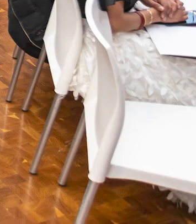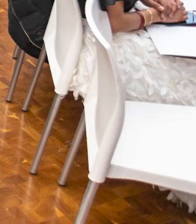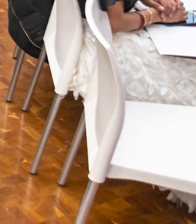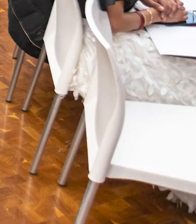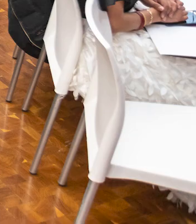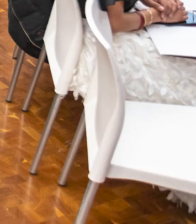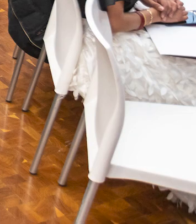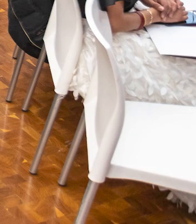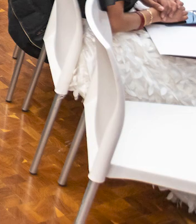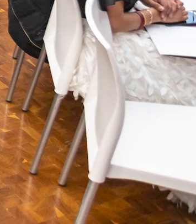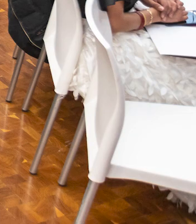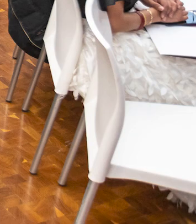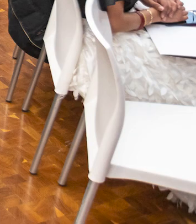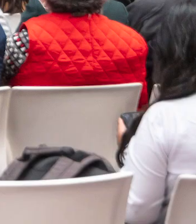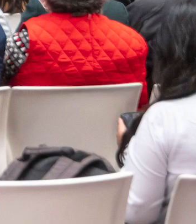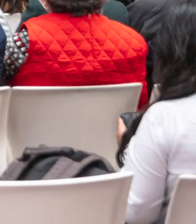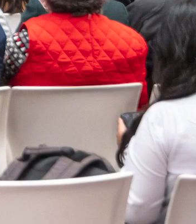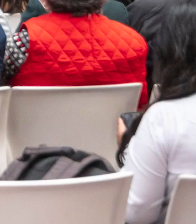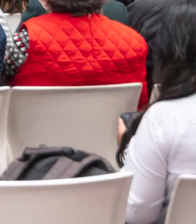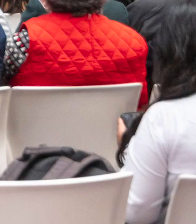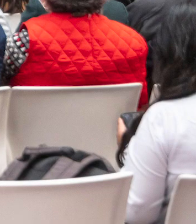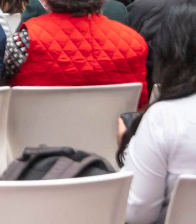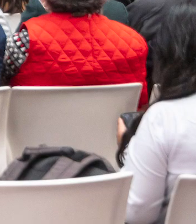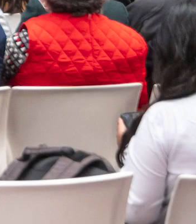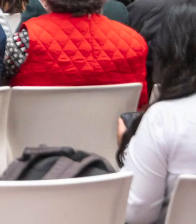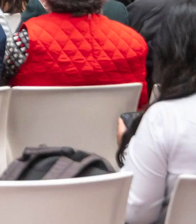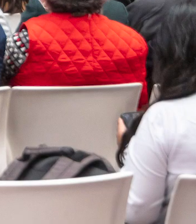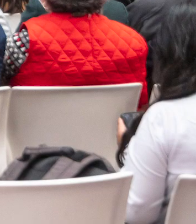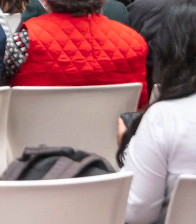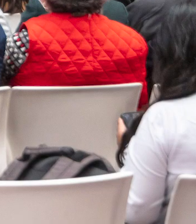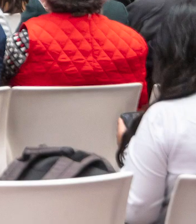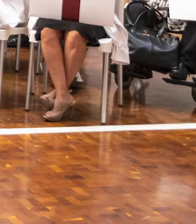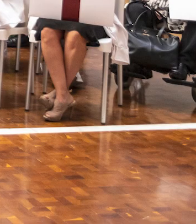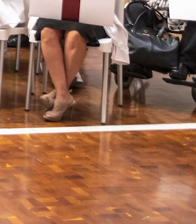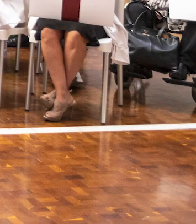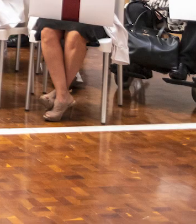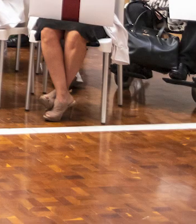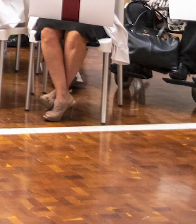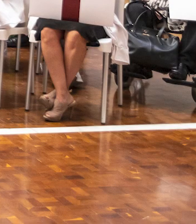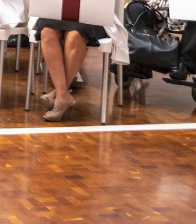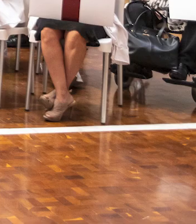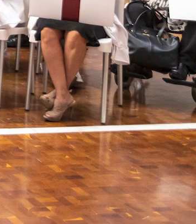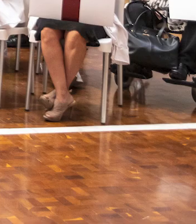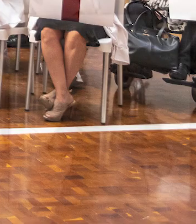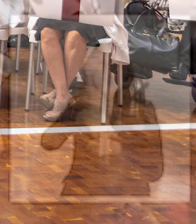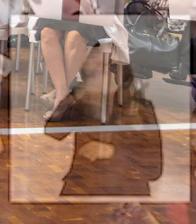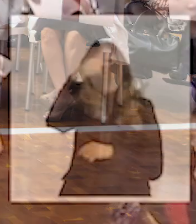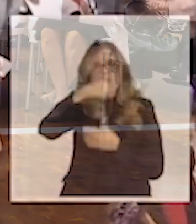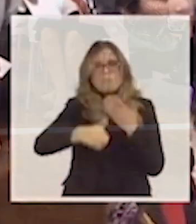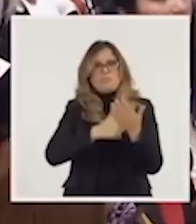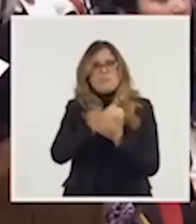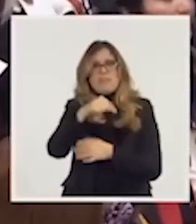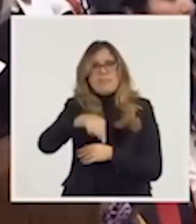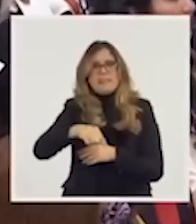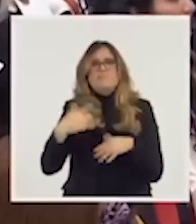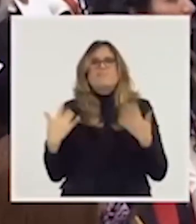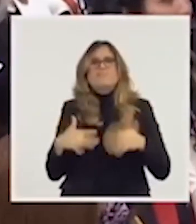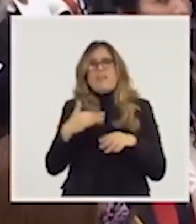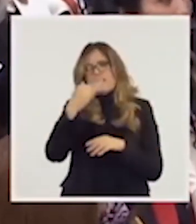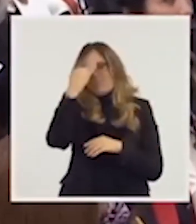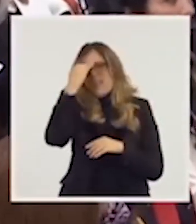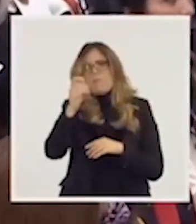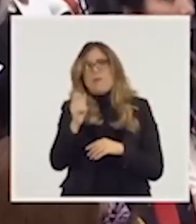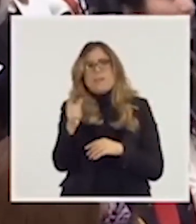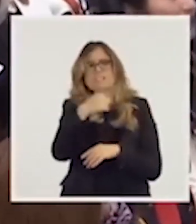semestre de 2021 y del primer semestre de 2022, de la Universidad Abierta y a Distancia de México. En las 4